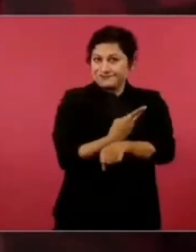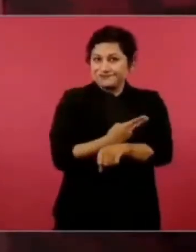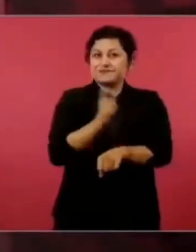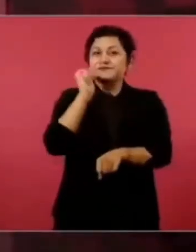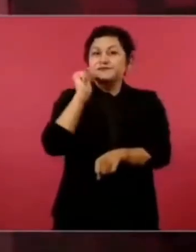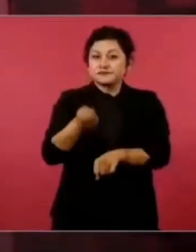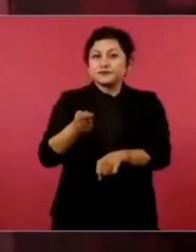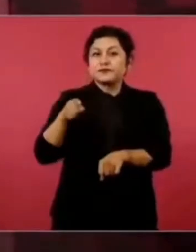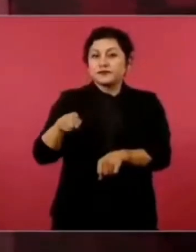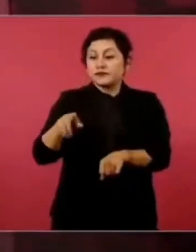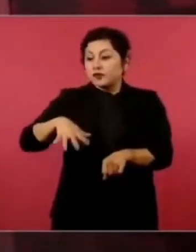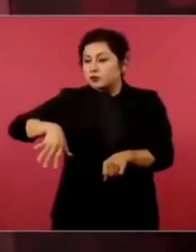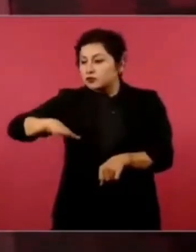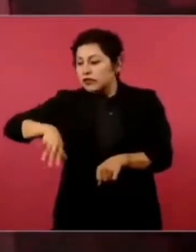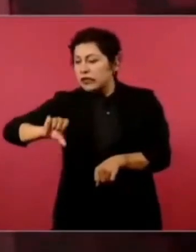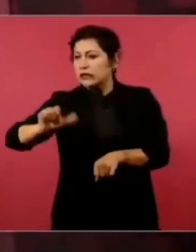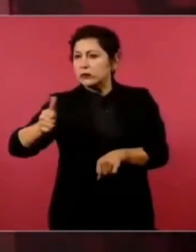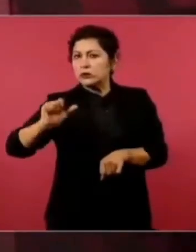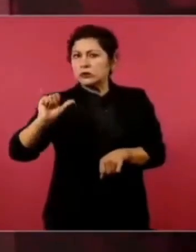órdenes de aprehensión,